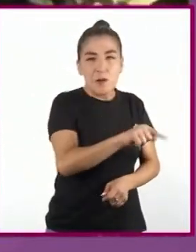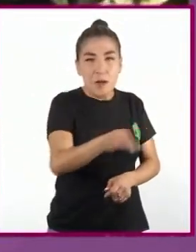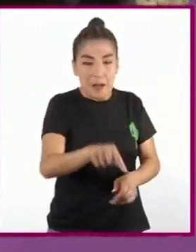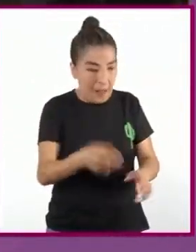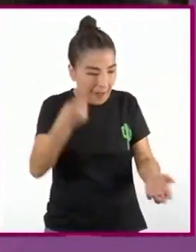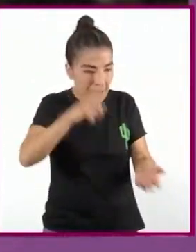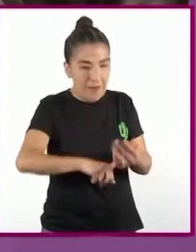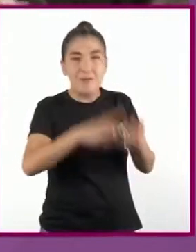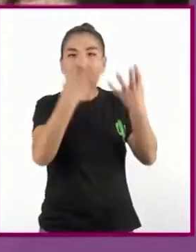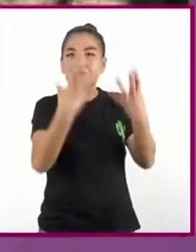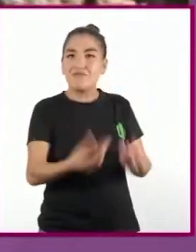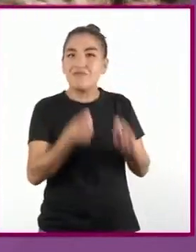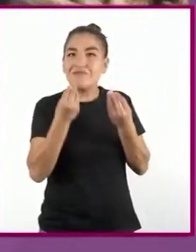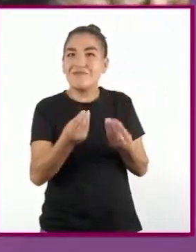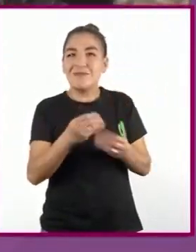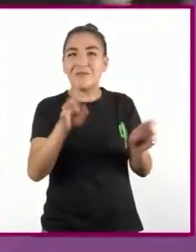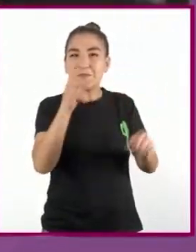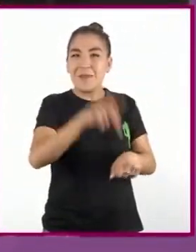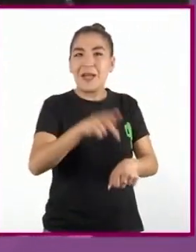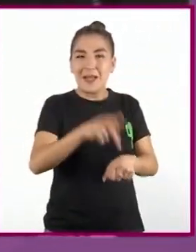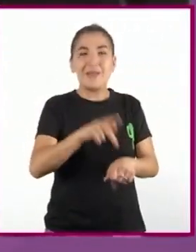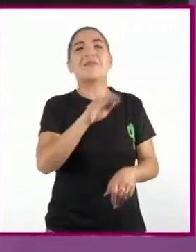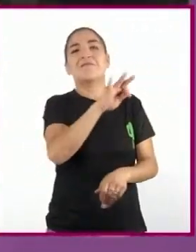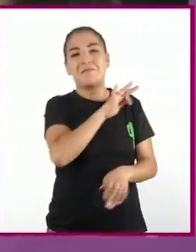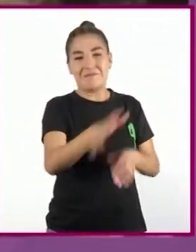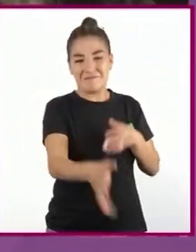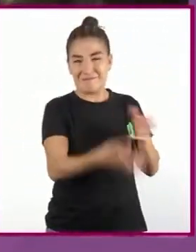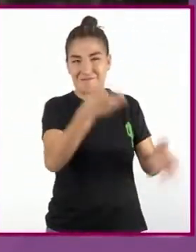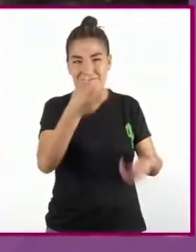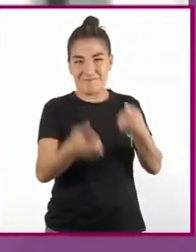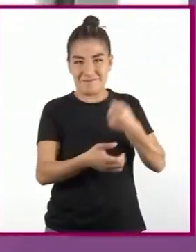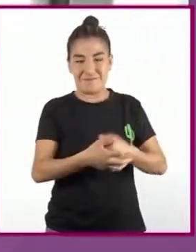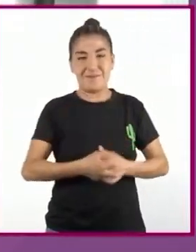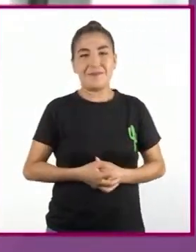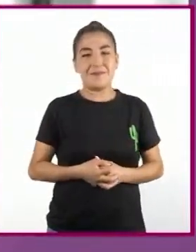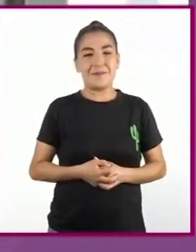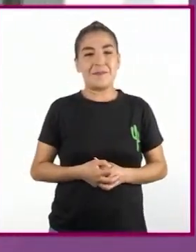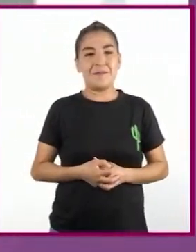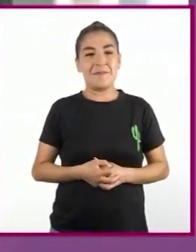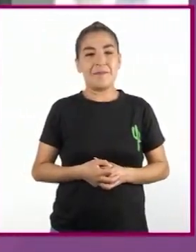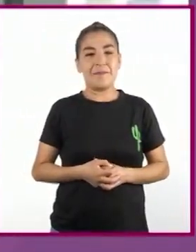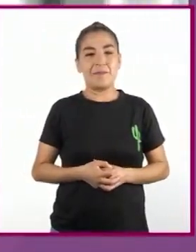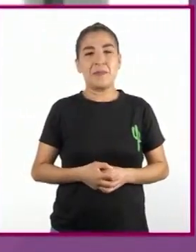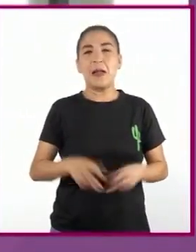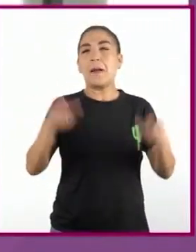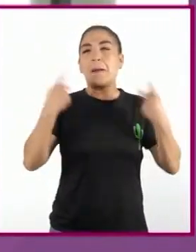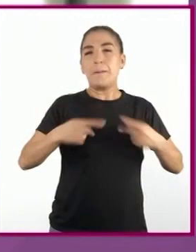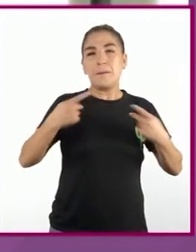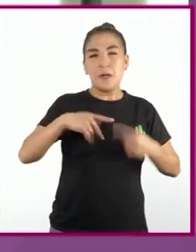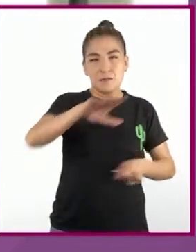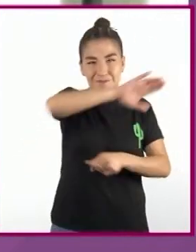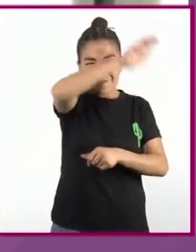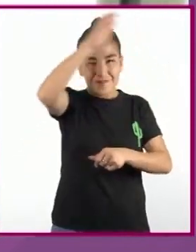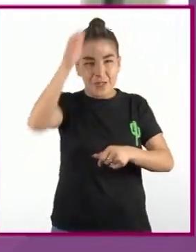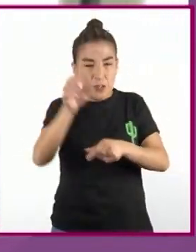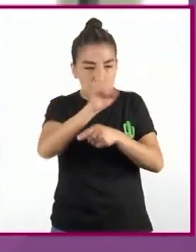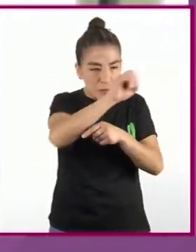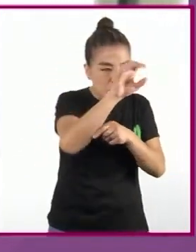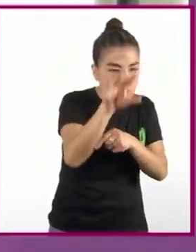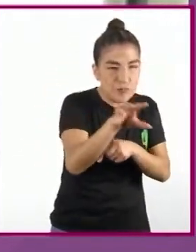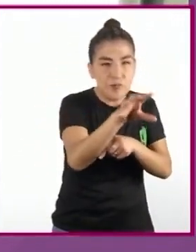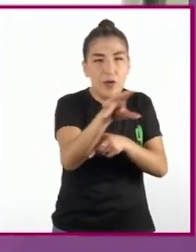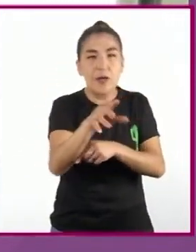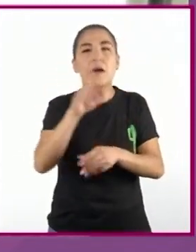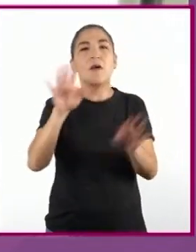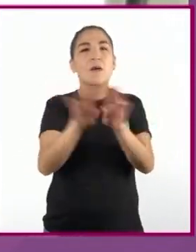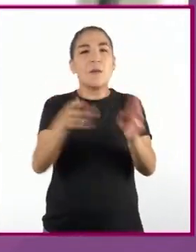está de buena calidad, se amplían como se ve aquí. El minero se mete en